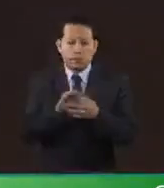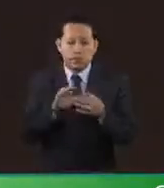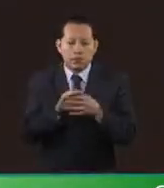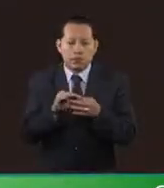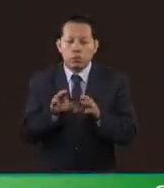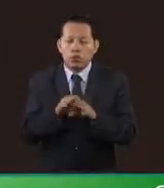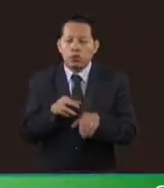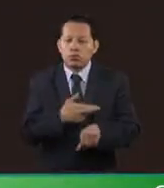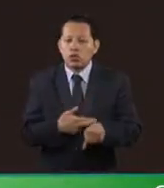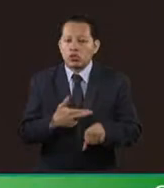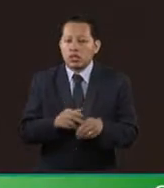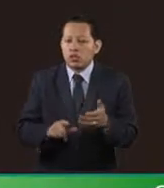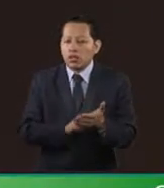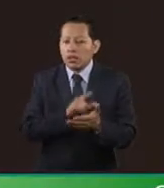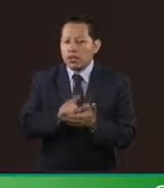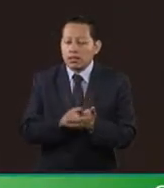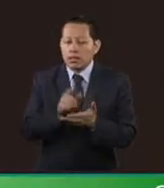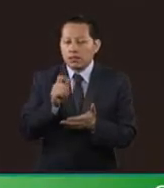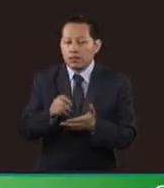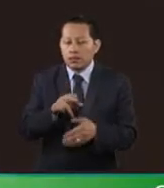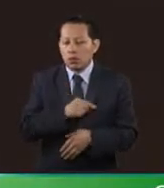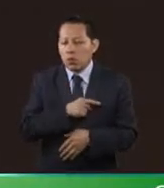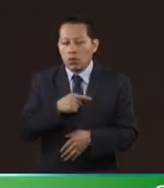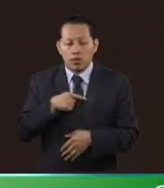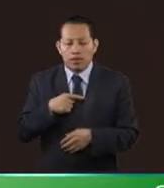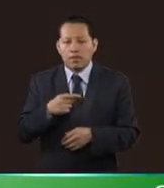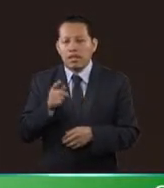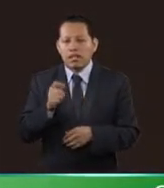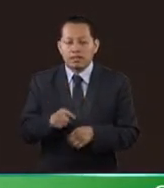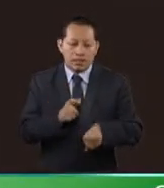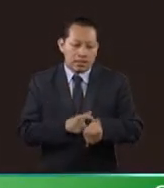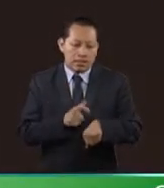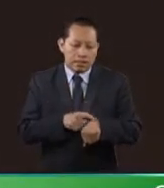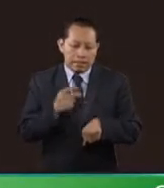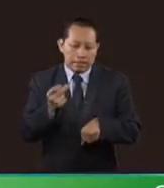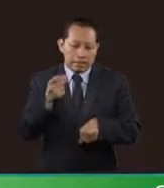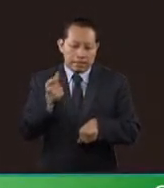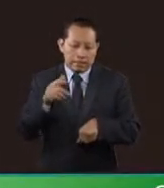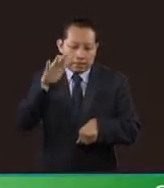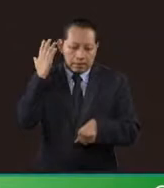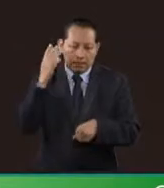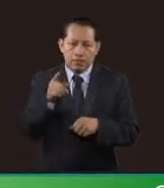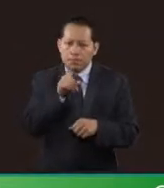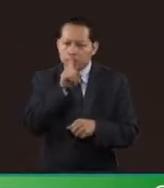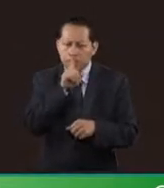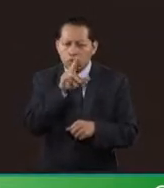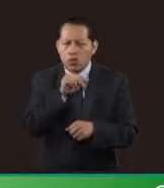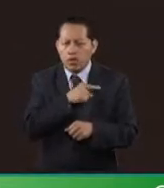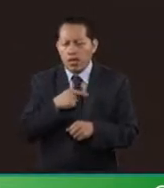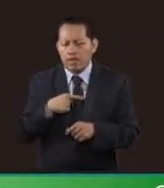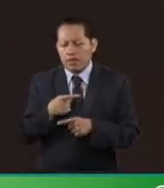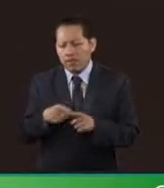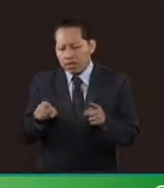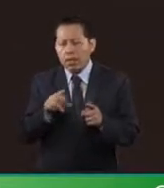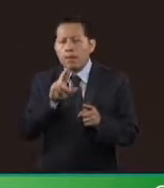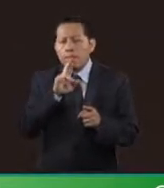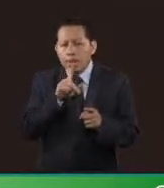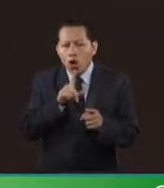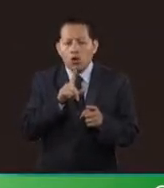el proceso legislativo no debe ser una carrera contra el tiempo, sino un espacio para revisar